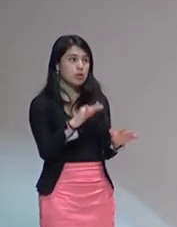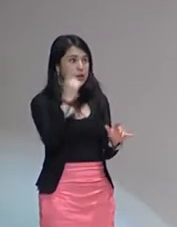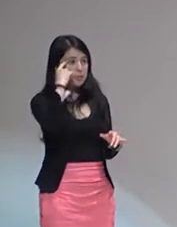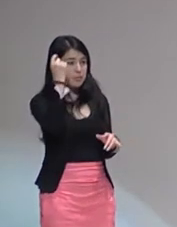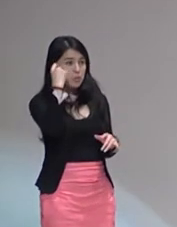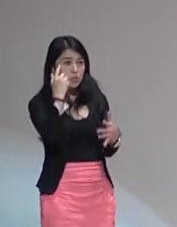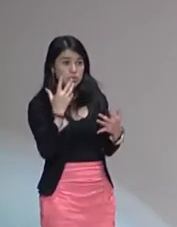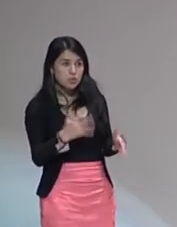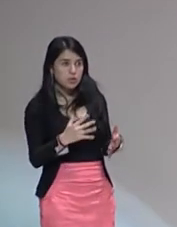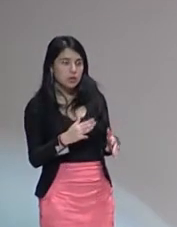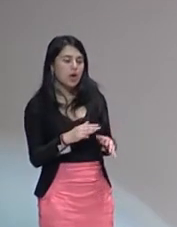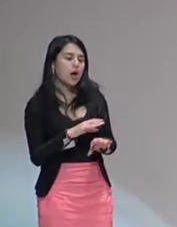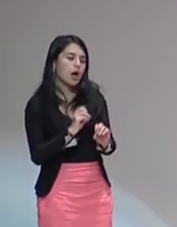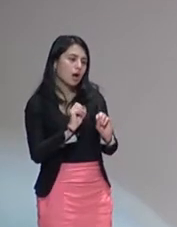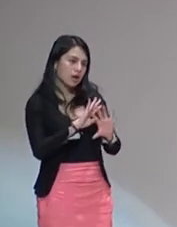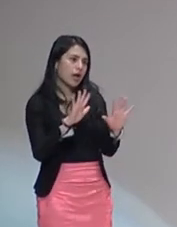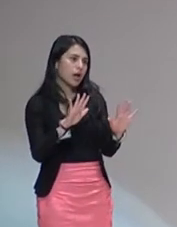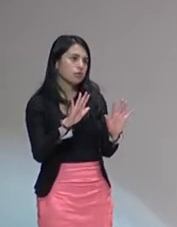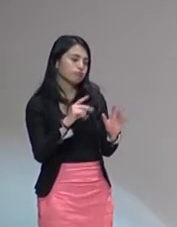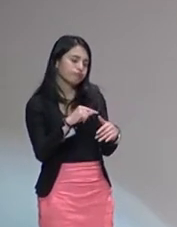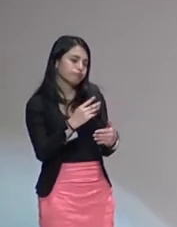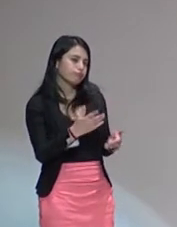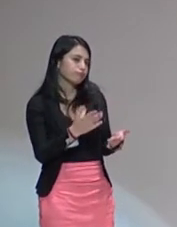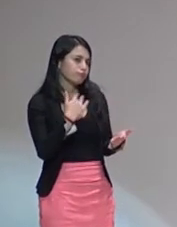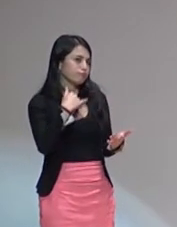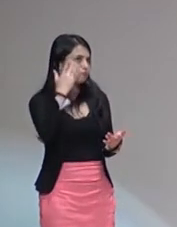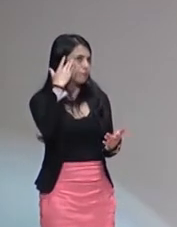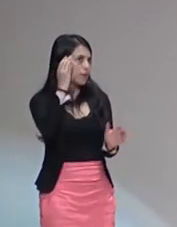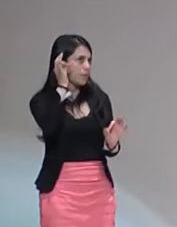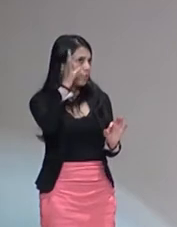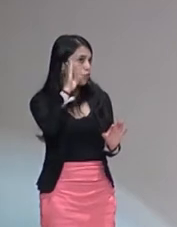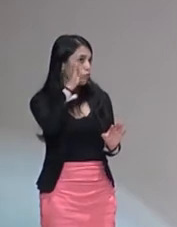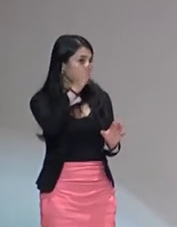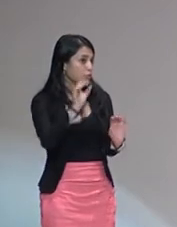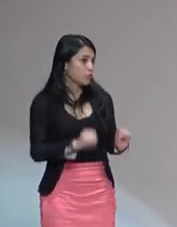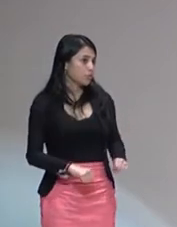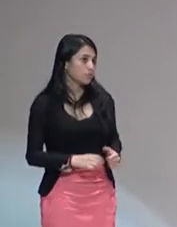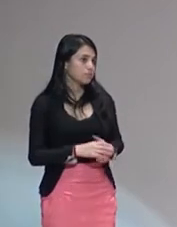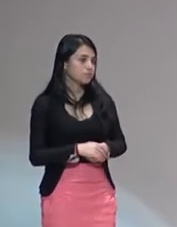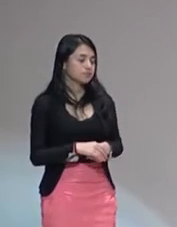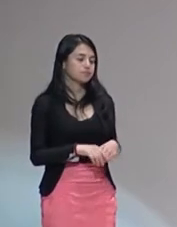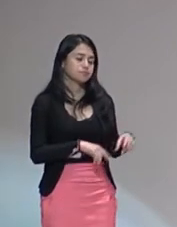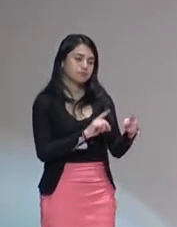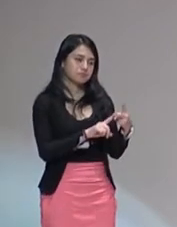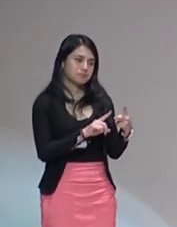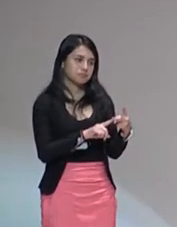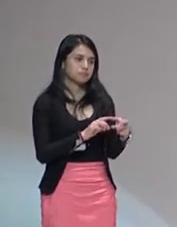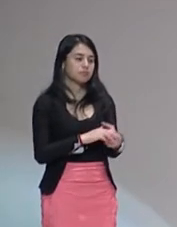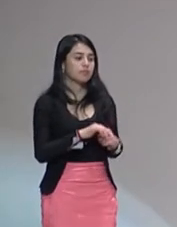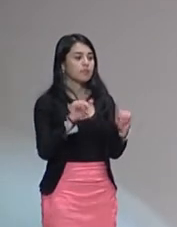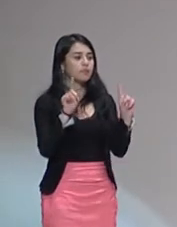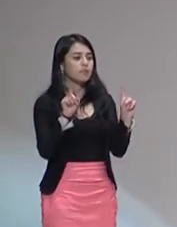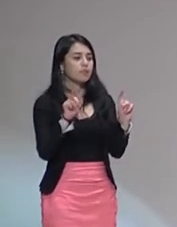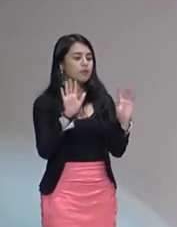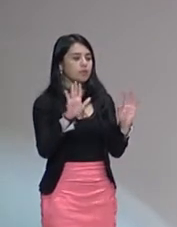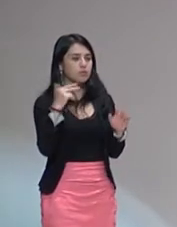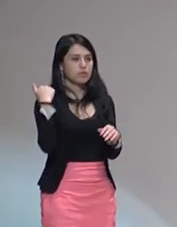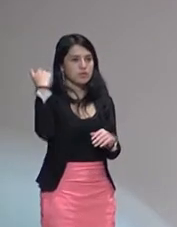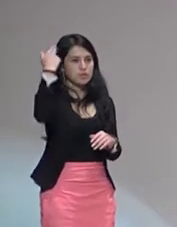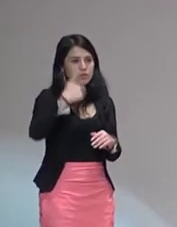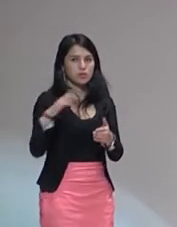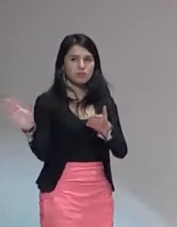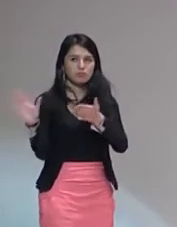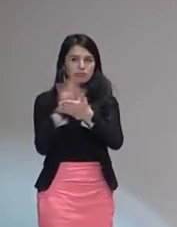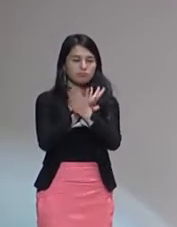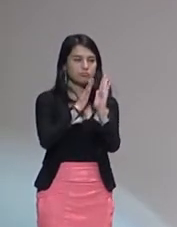memoria es esperanzador de que más adelante se logre. Por otro lado, con el tema de la historia oral, de la